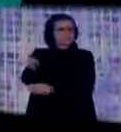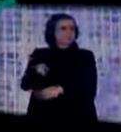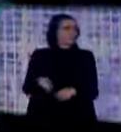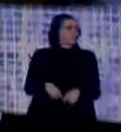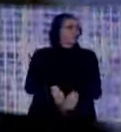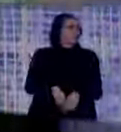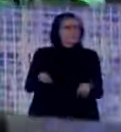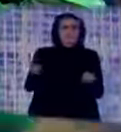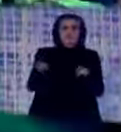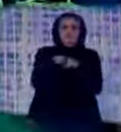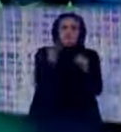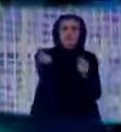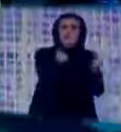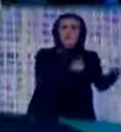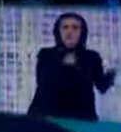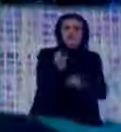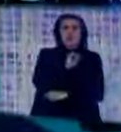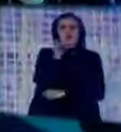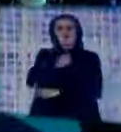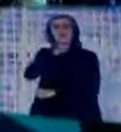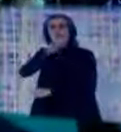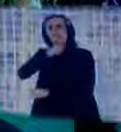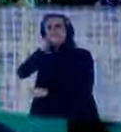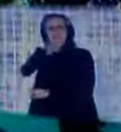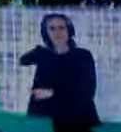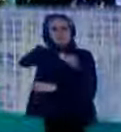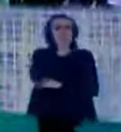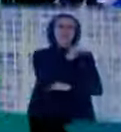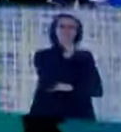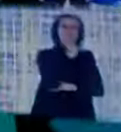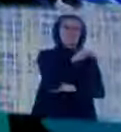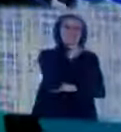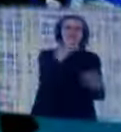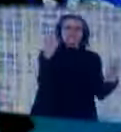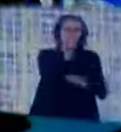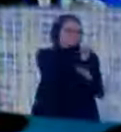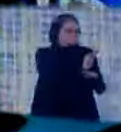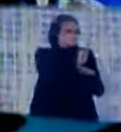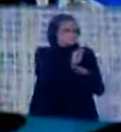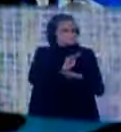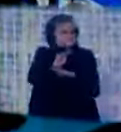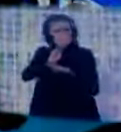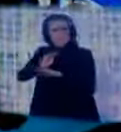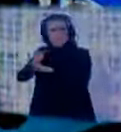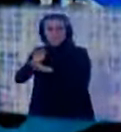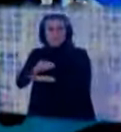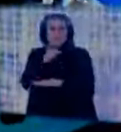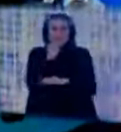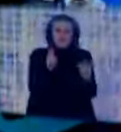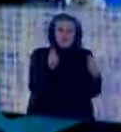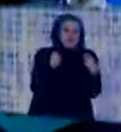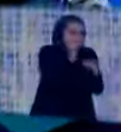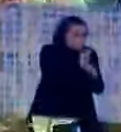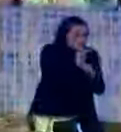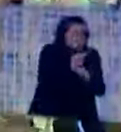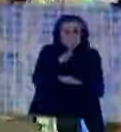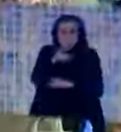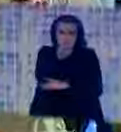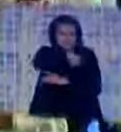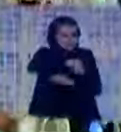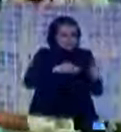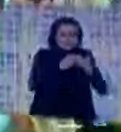ya sea la aldea o sean kinam nuestra juventud debe de estar cuidada velar por sus vidas porque